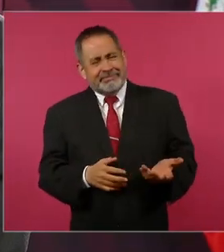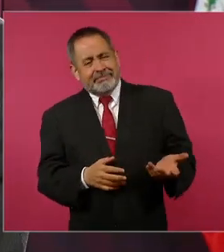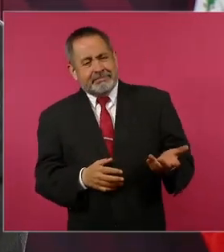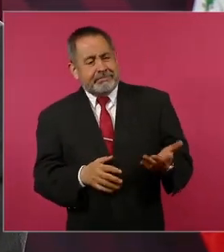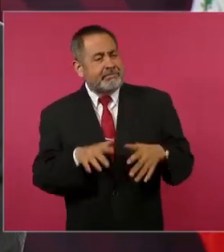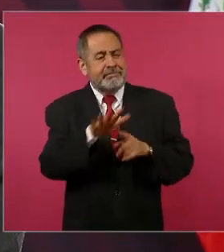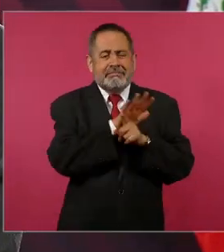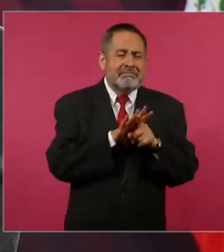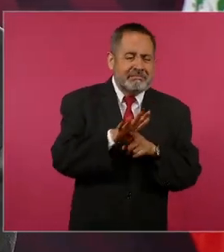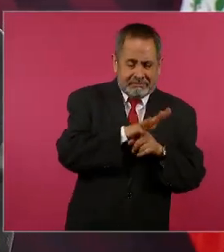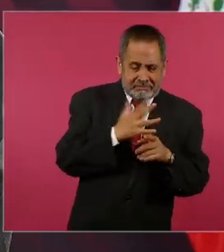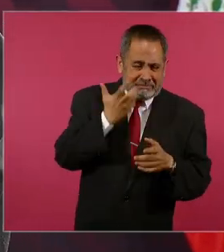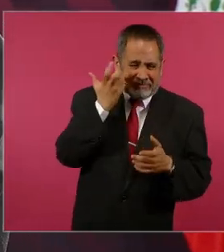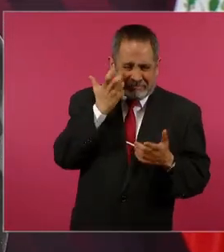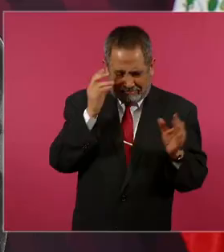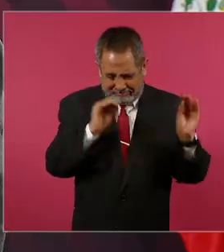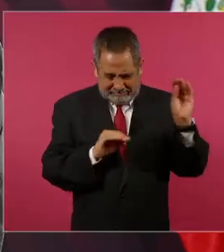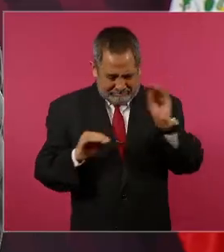argucias